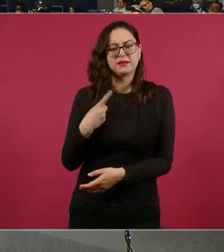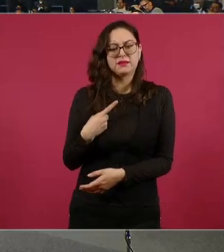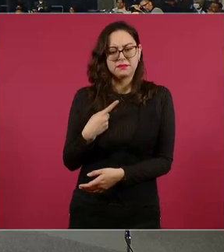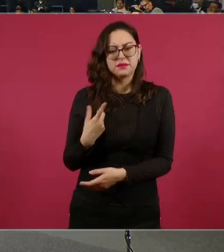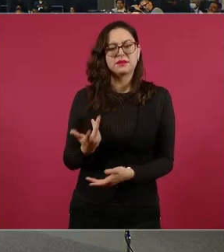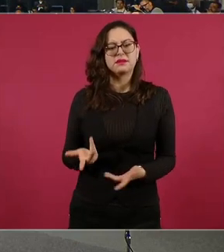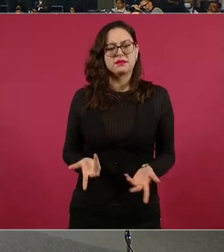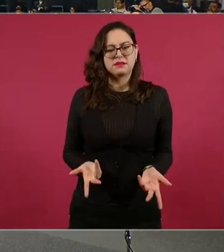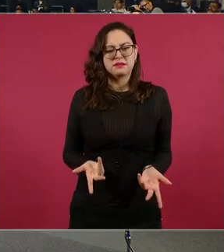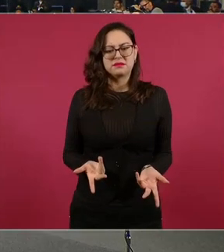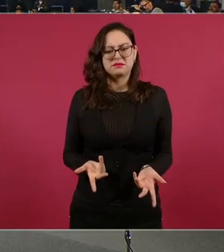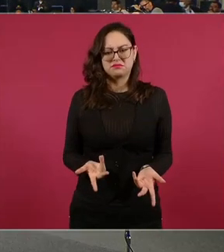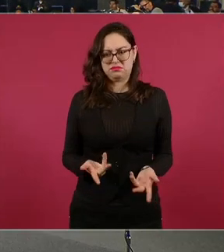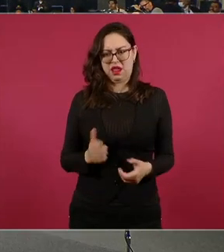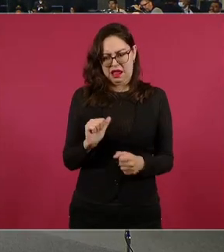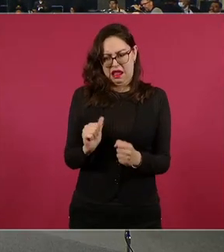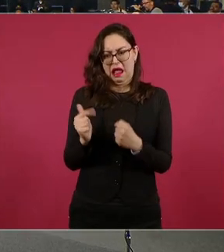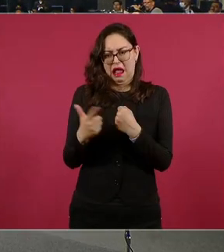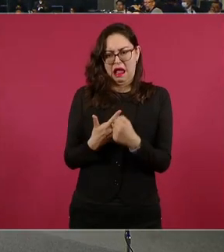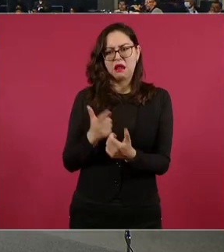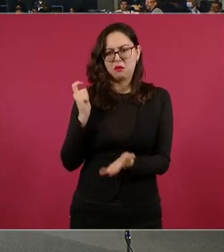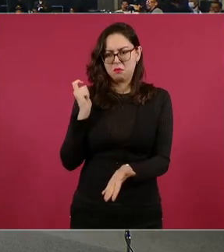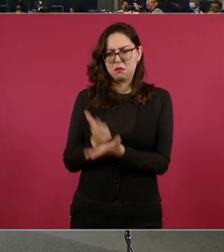¿Cómo no va haber cuotas de recuperación?